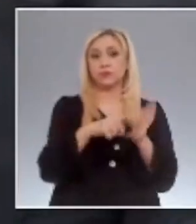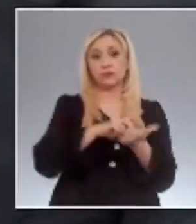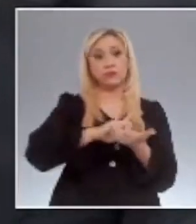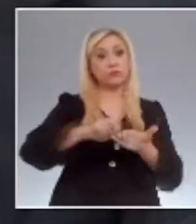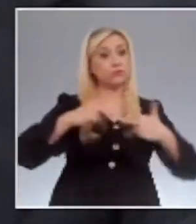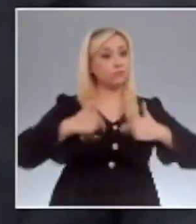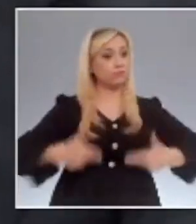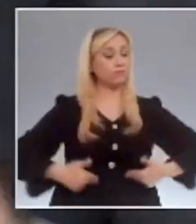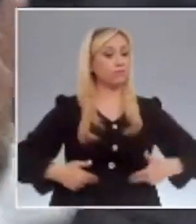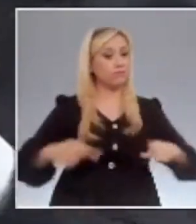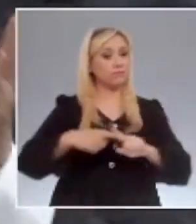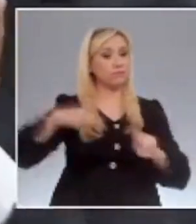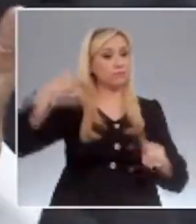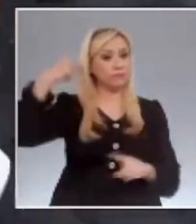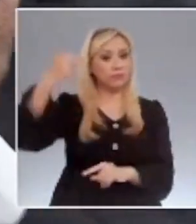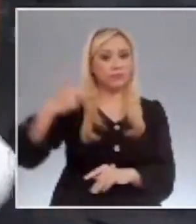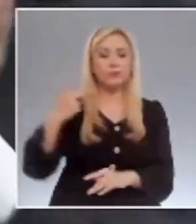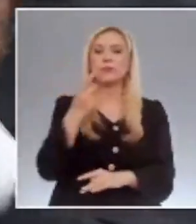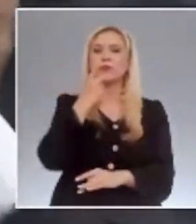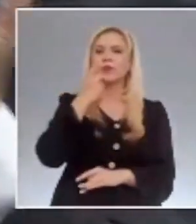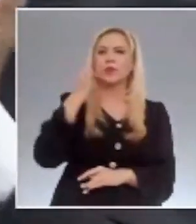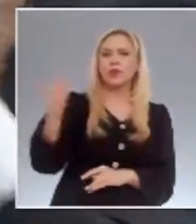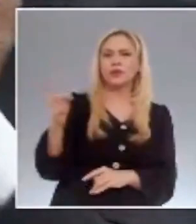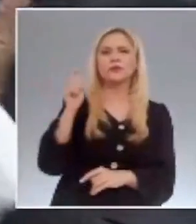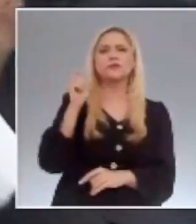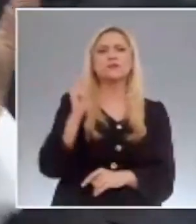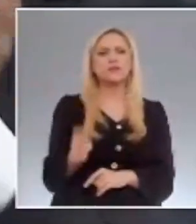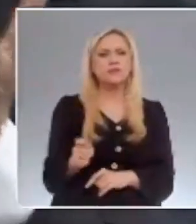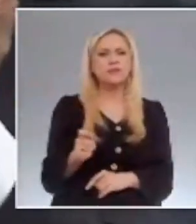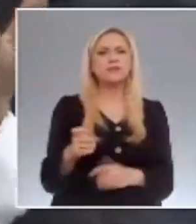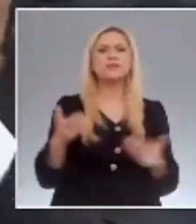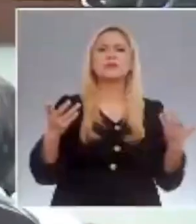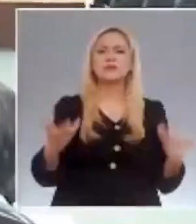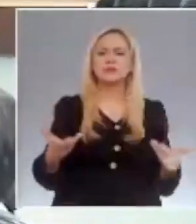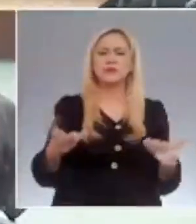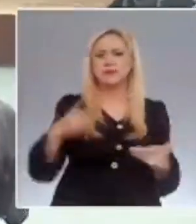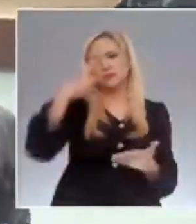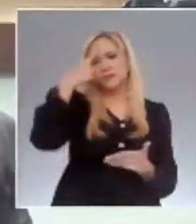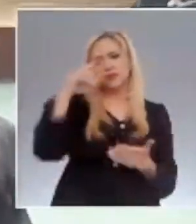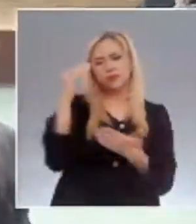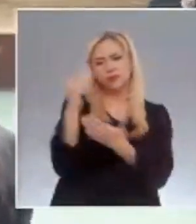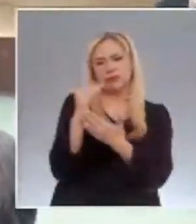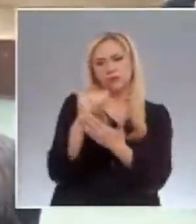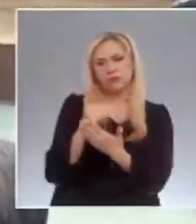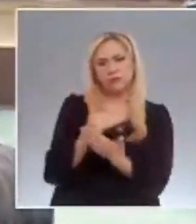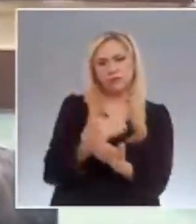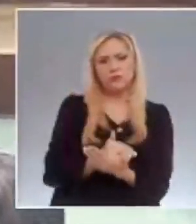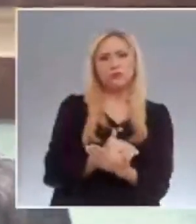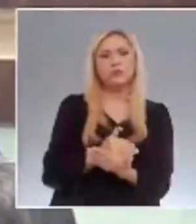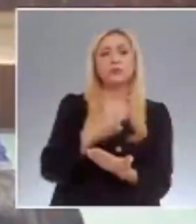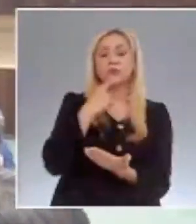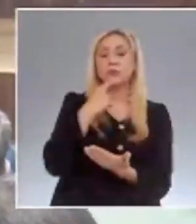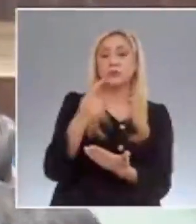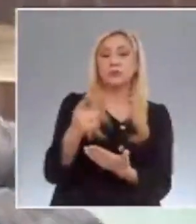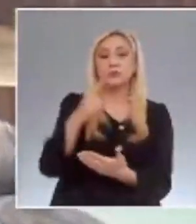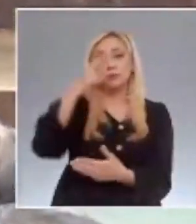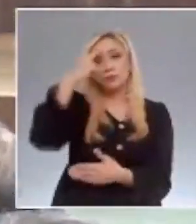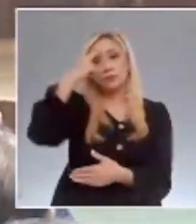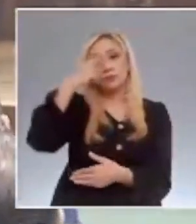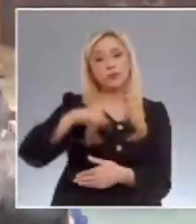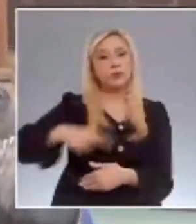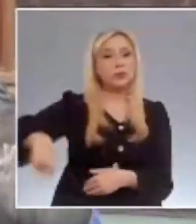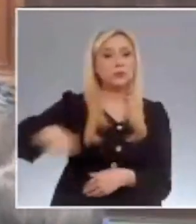en el libro se destaca El Avance que se ha tenido en la reconfiguración del interés legítimo que ha permitido que organizaciones de la sociedad civil